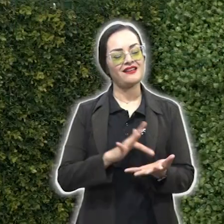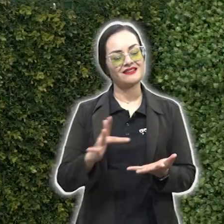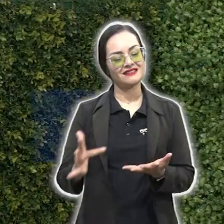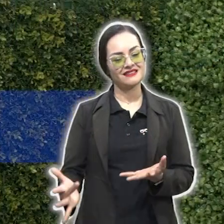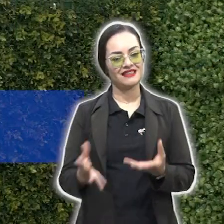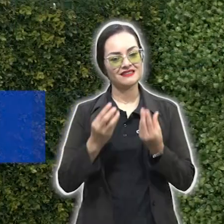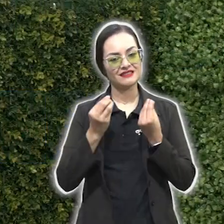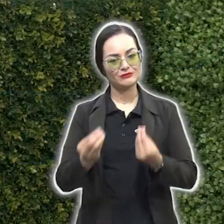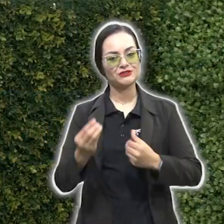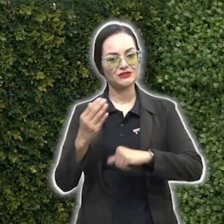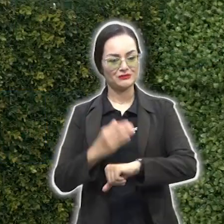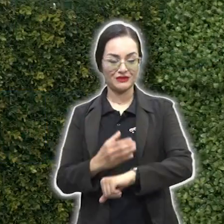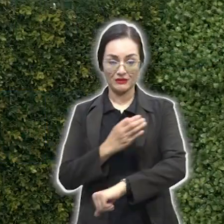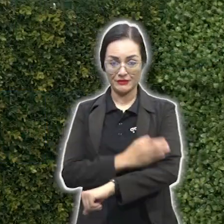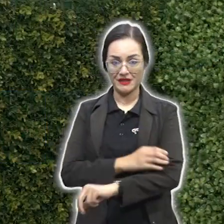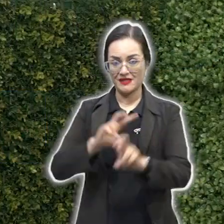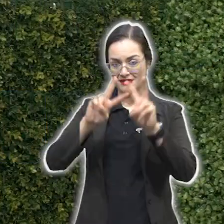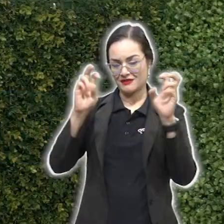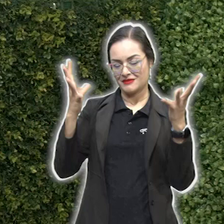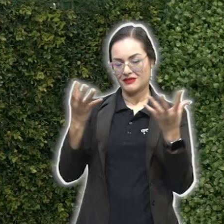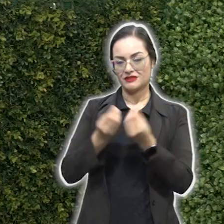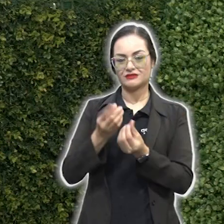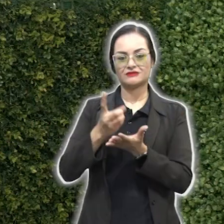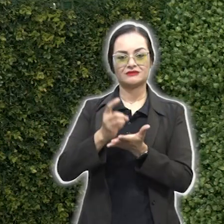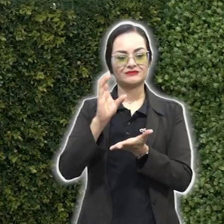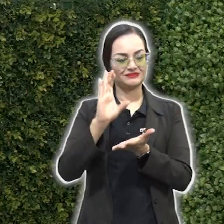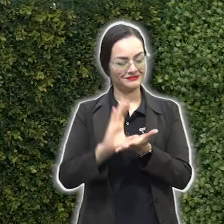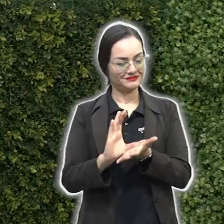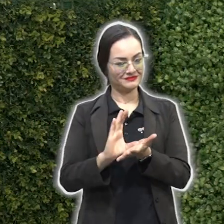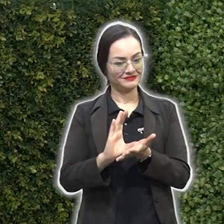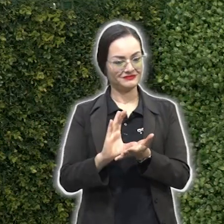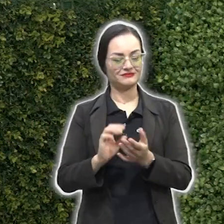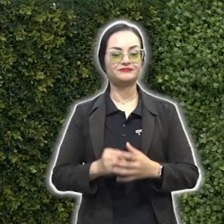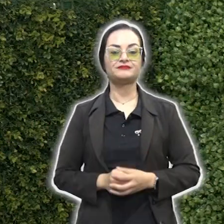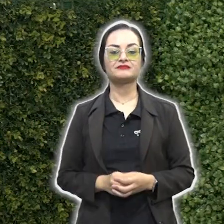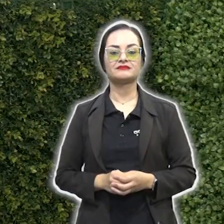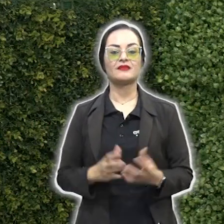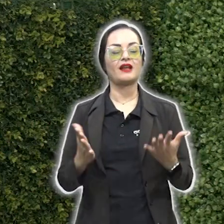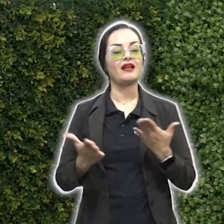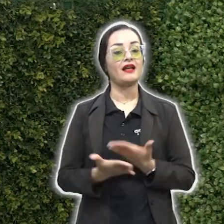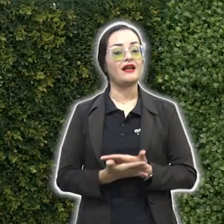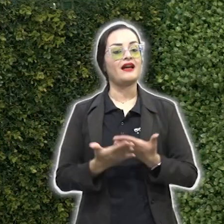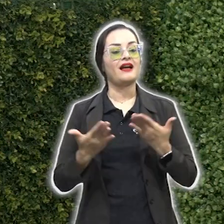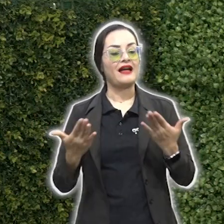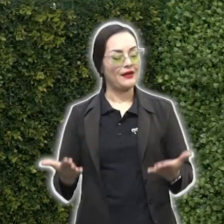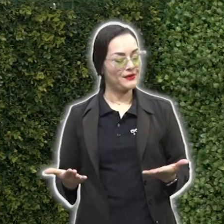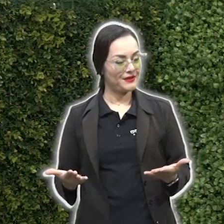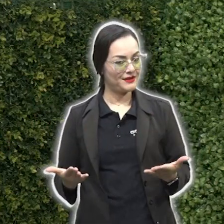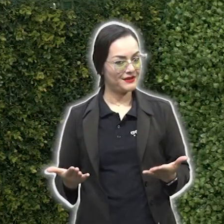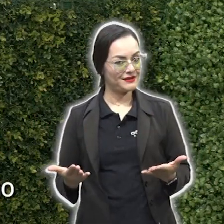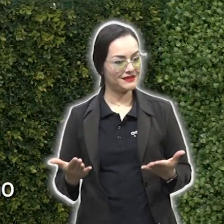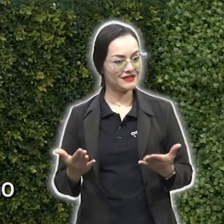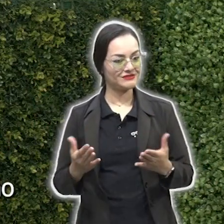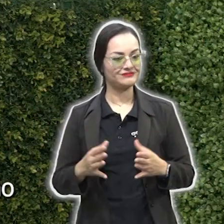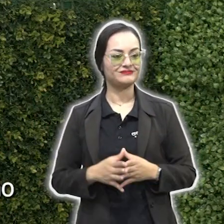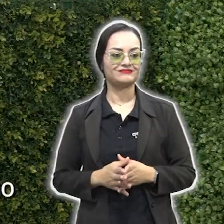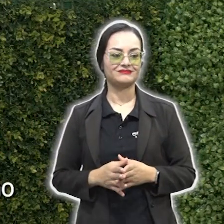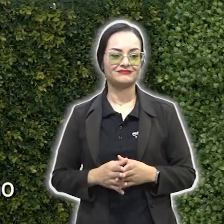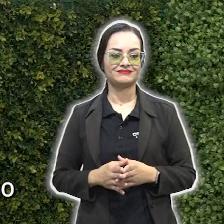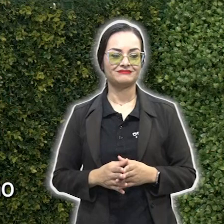Muchas gracias por continuar en Juntos por la Discapacidad. En el segundo bloque te traemos